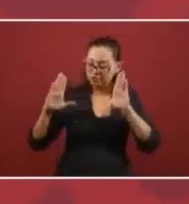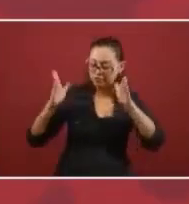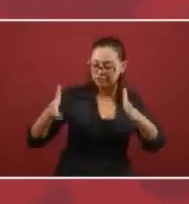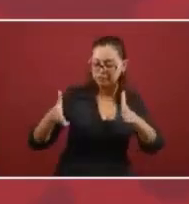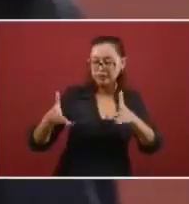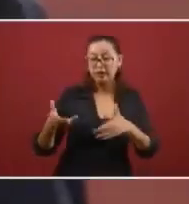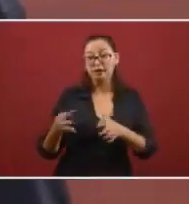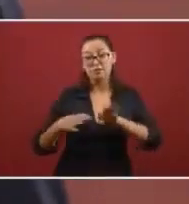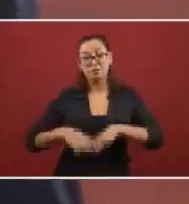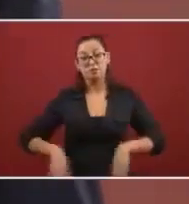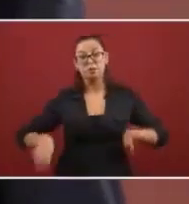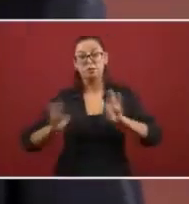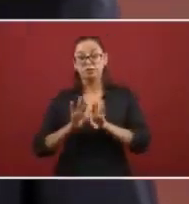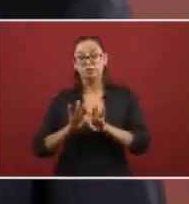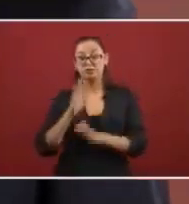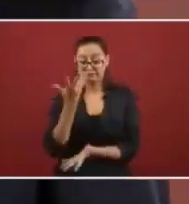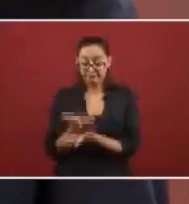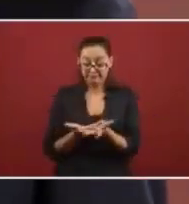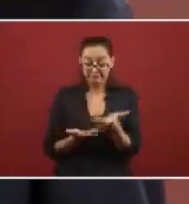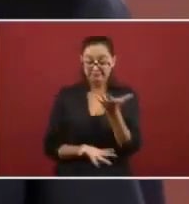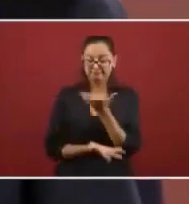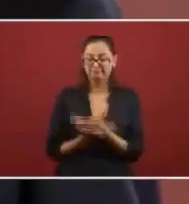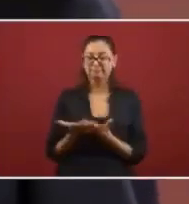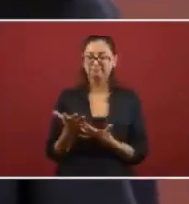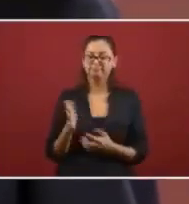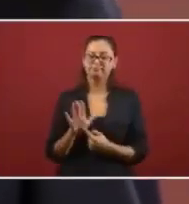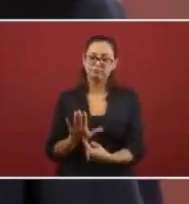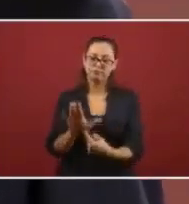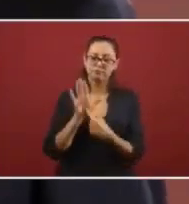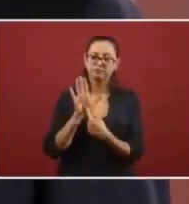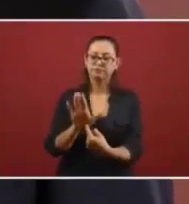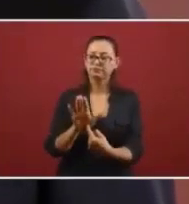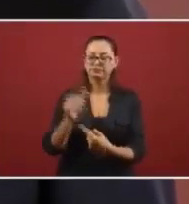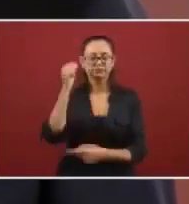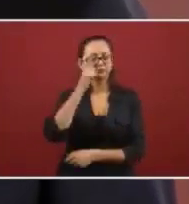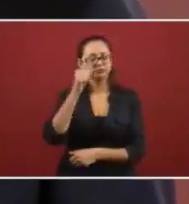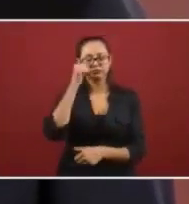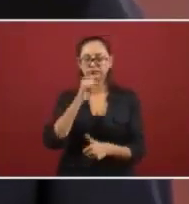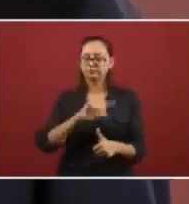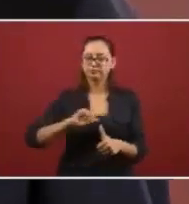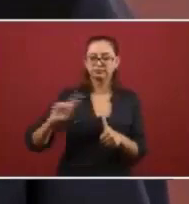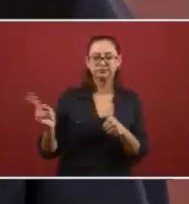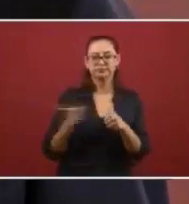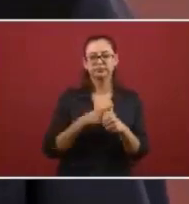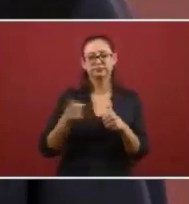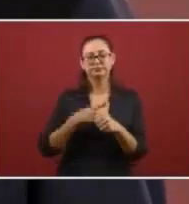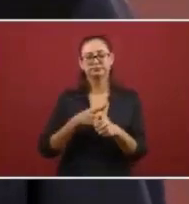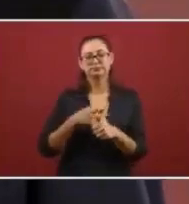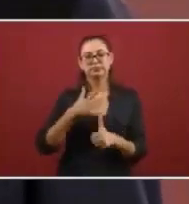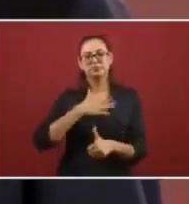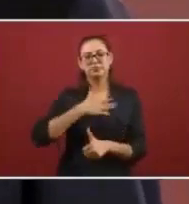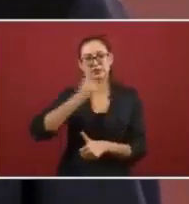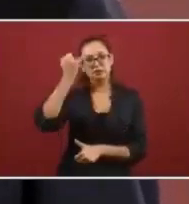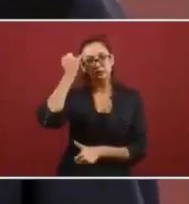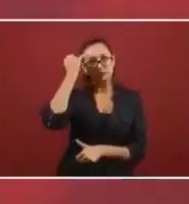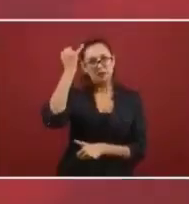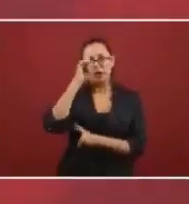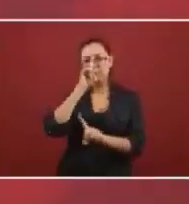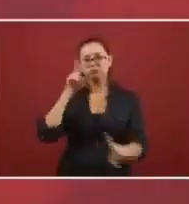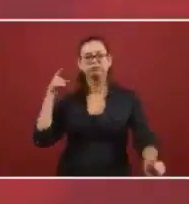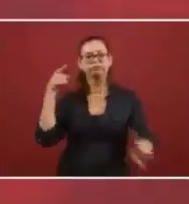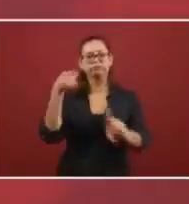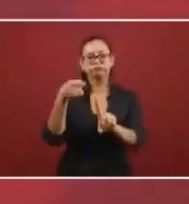actuar poniendo por delante los ideales los